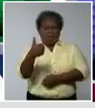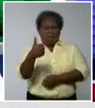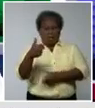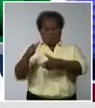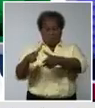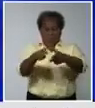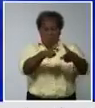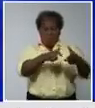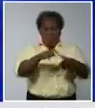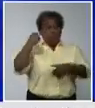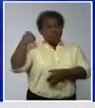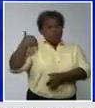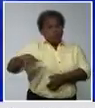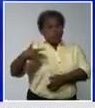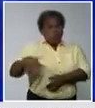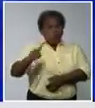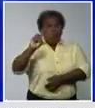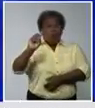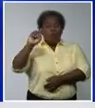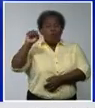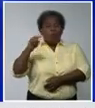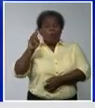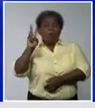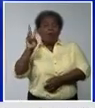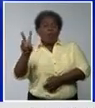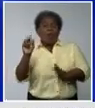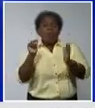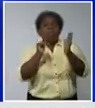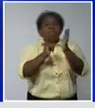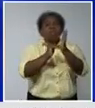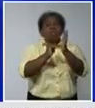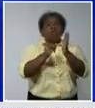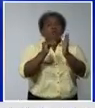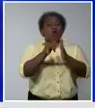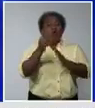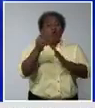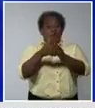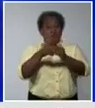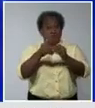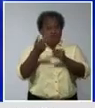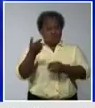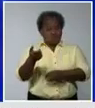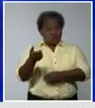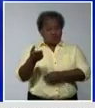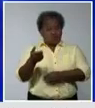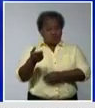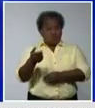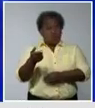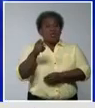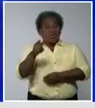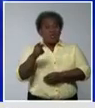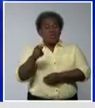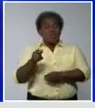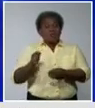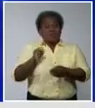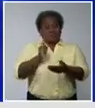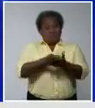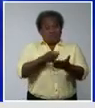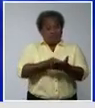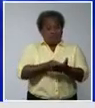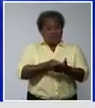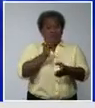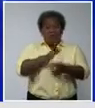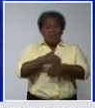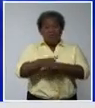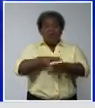costoso. 1.2 millones costó este laboratorio. Sumamente costoso y no es solamente la inversión inicial, sino después los